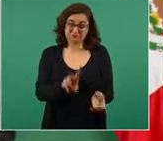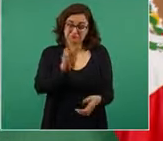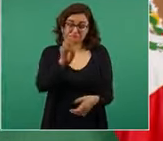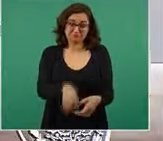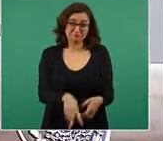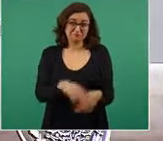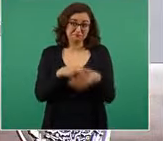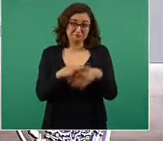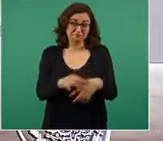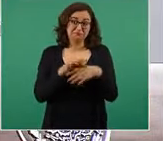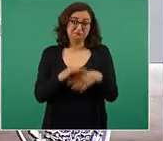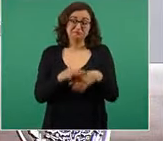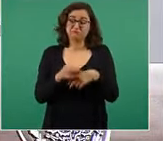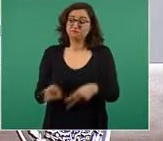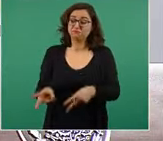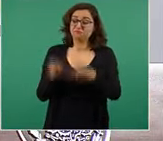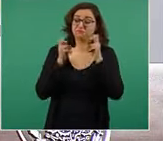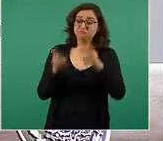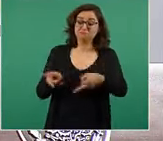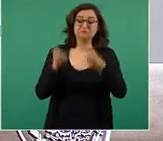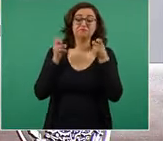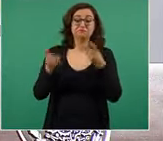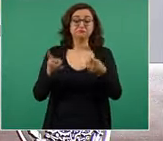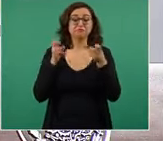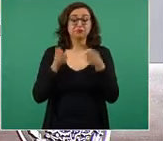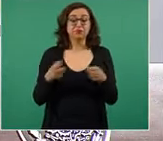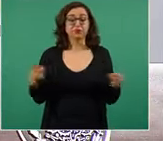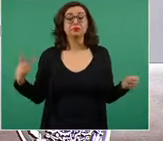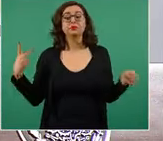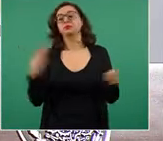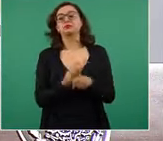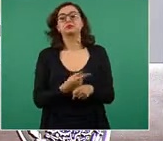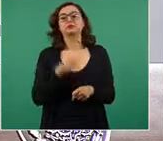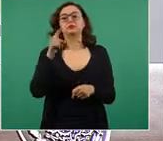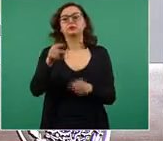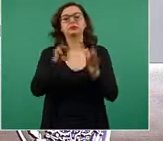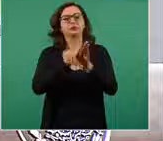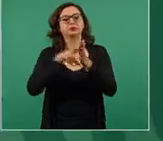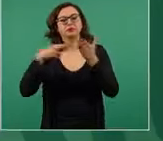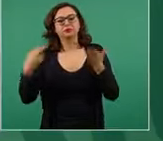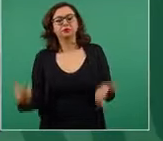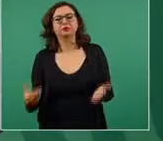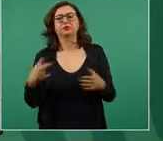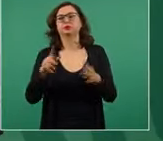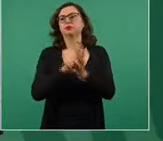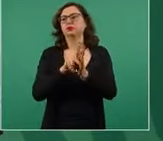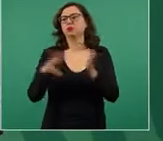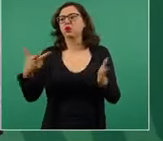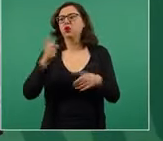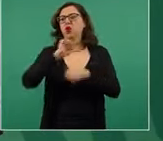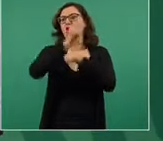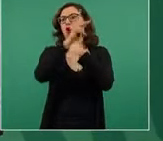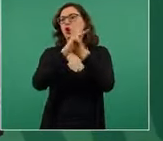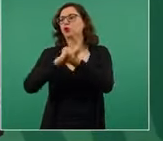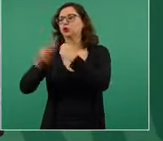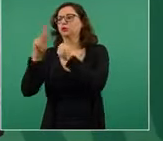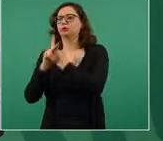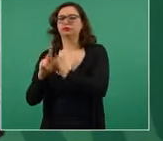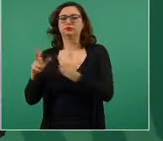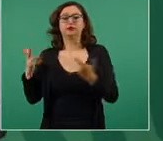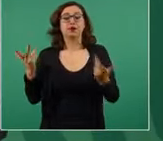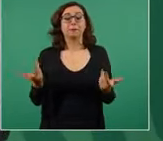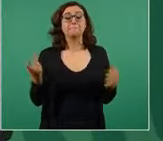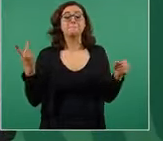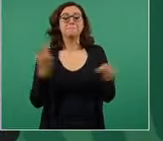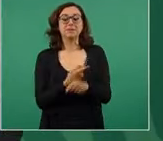y estas revistas o periódicos del extranjero se